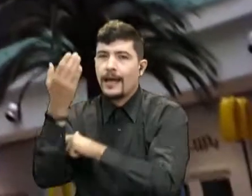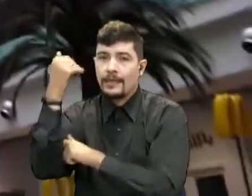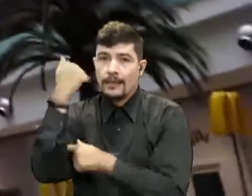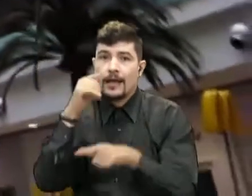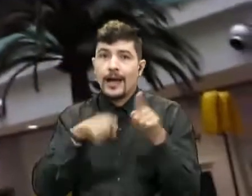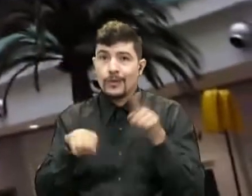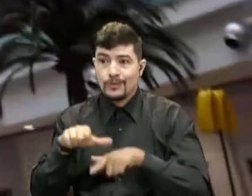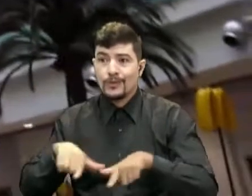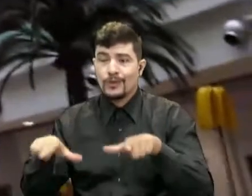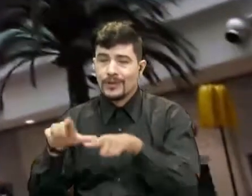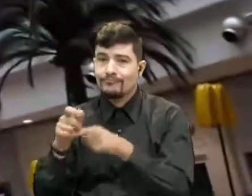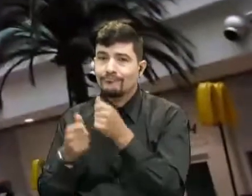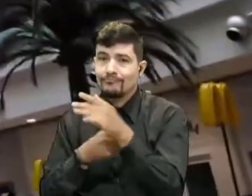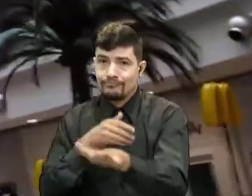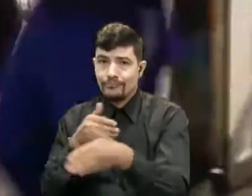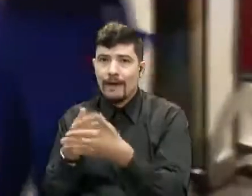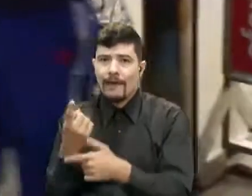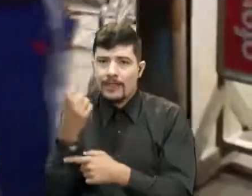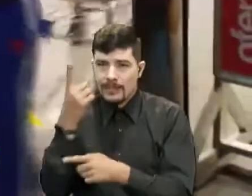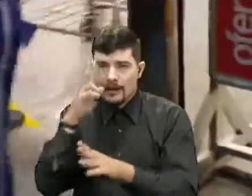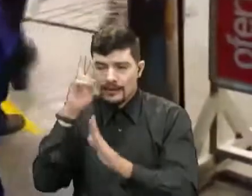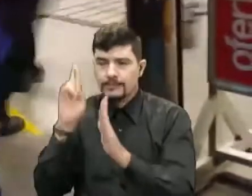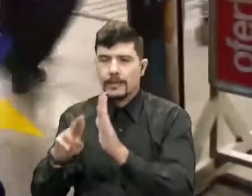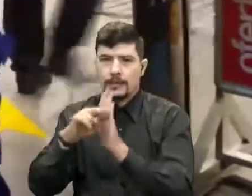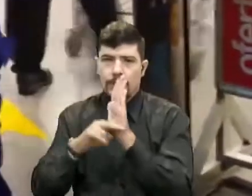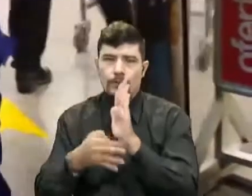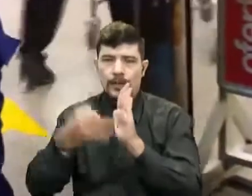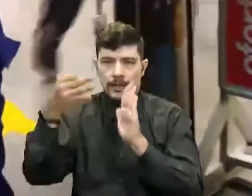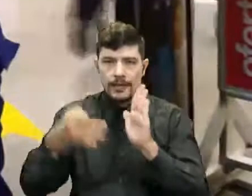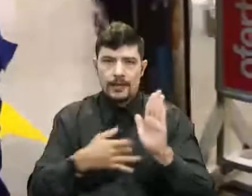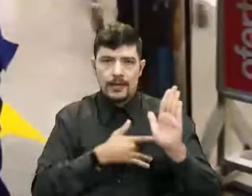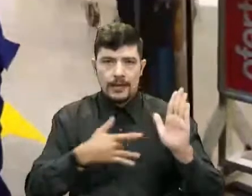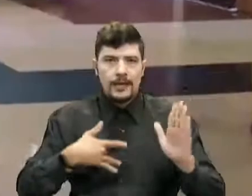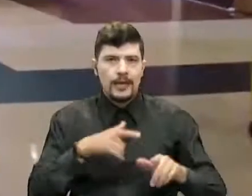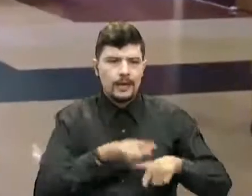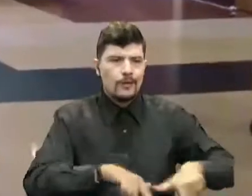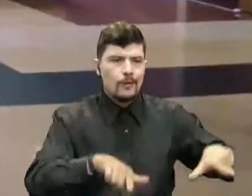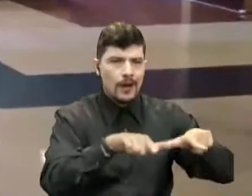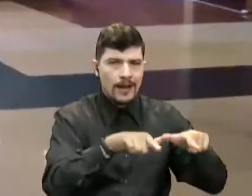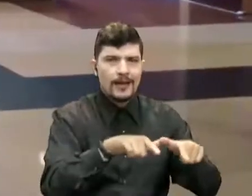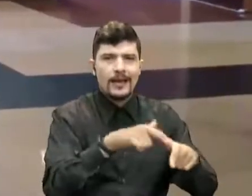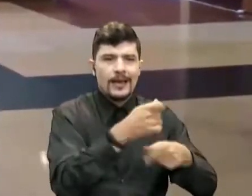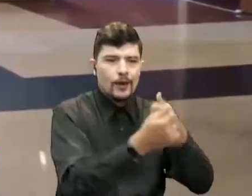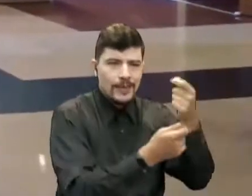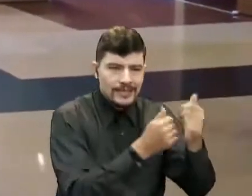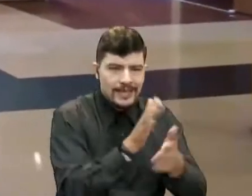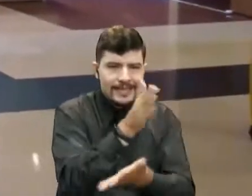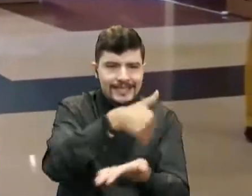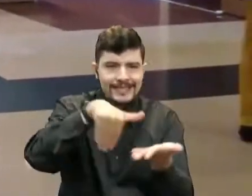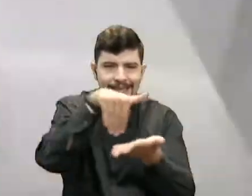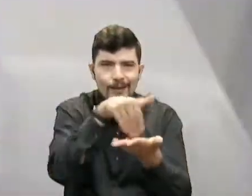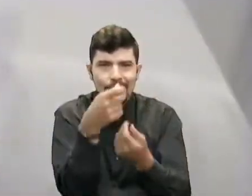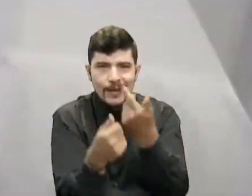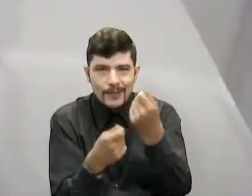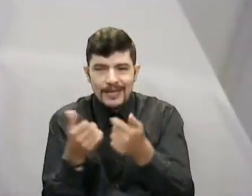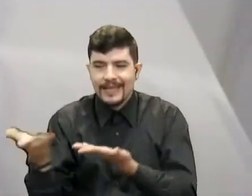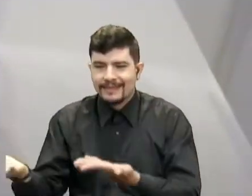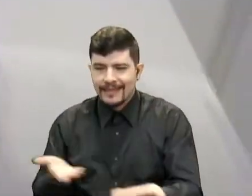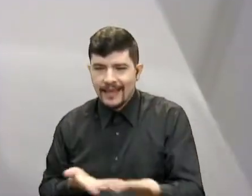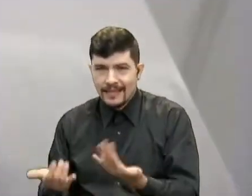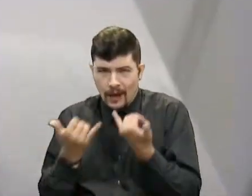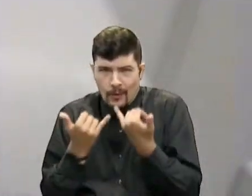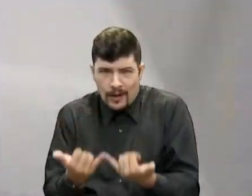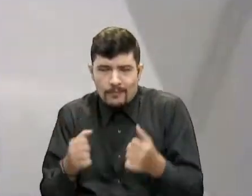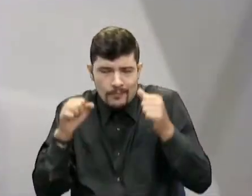hacerlo. Los establecimientos de comercio, centros comerciales, restaurantes y tiendas se les permitirá tener horarios extendidos para estas fechas de